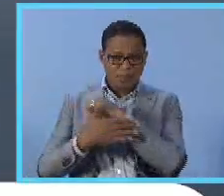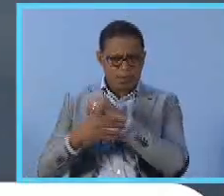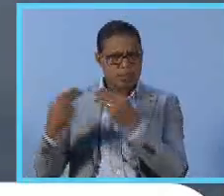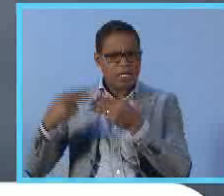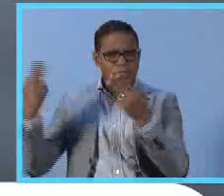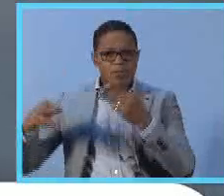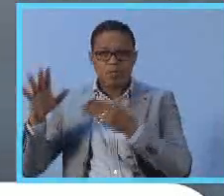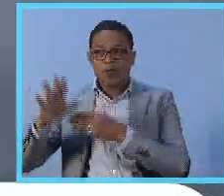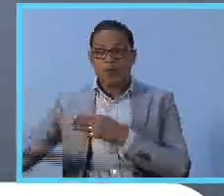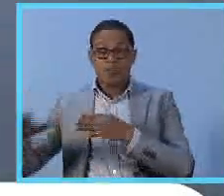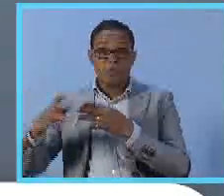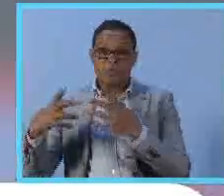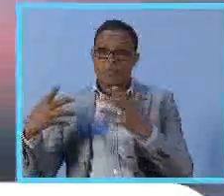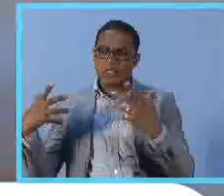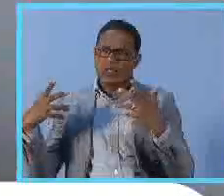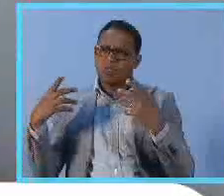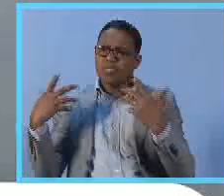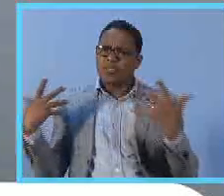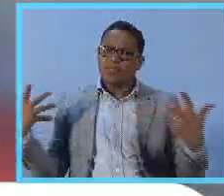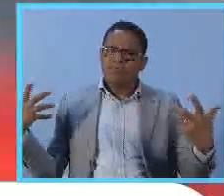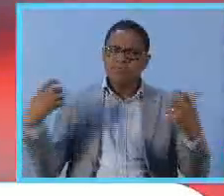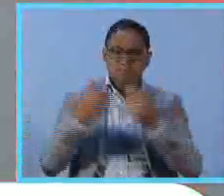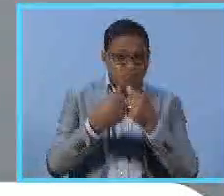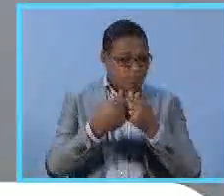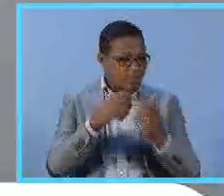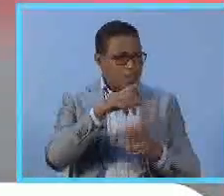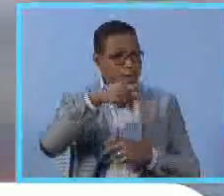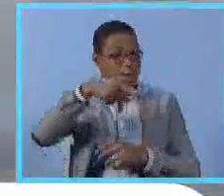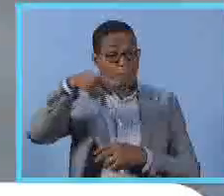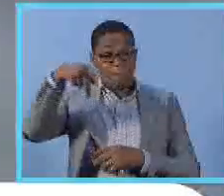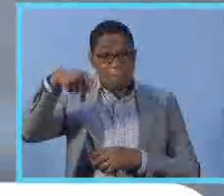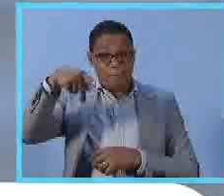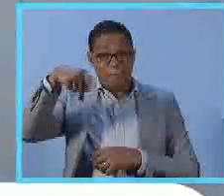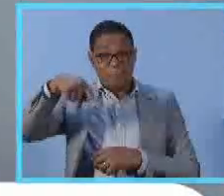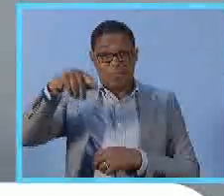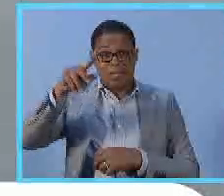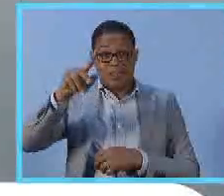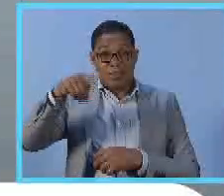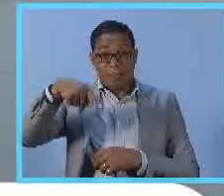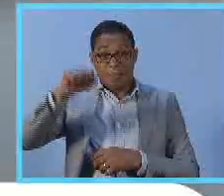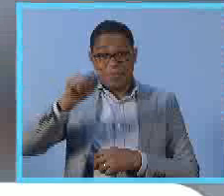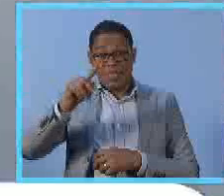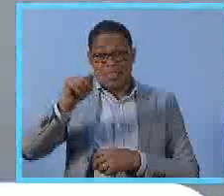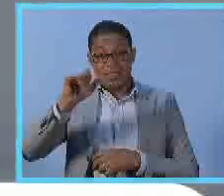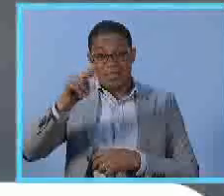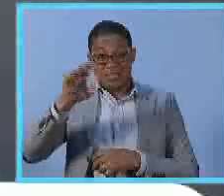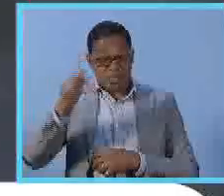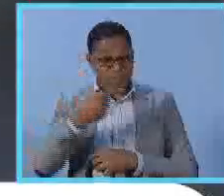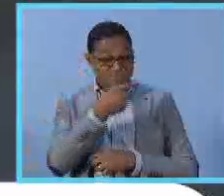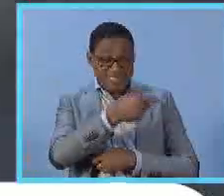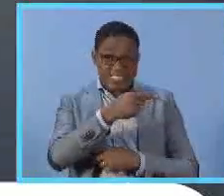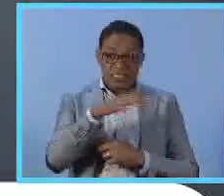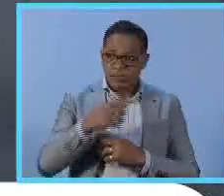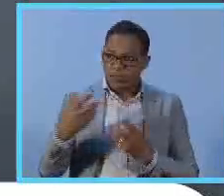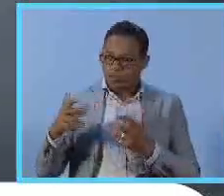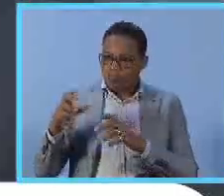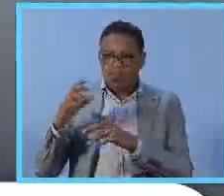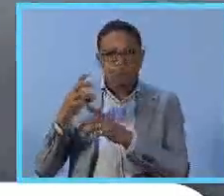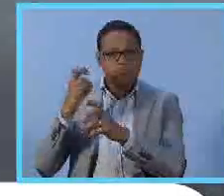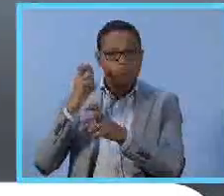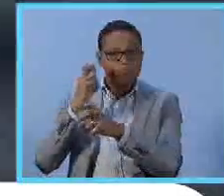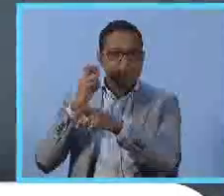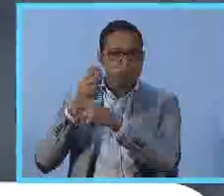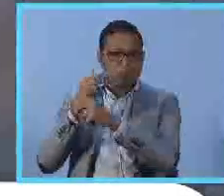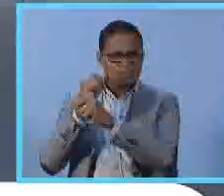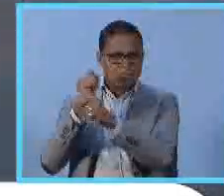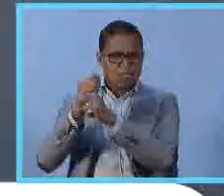Rey. Un terrible accidente entre una patana y una guagua del transporte escolar que dejó al menos hasta ahora, ¿no?, un